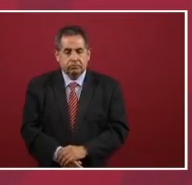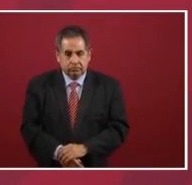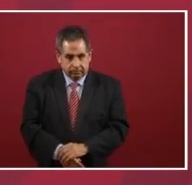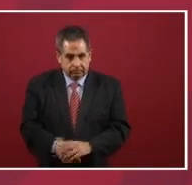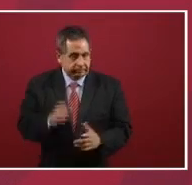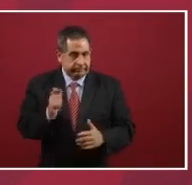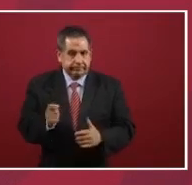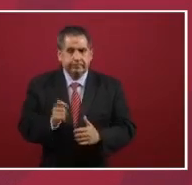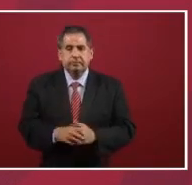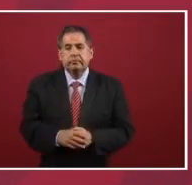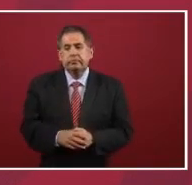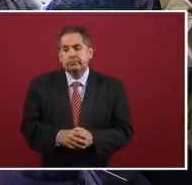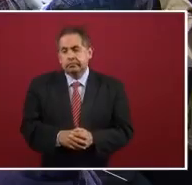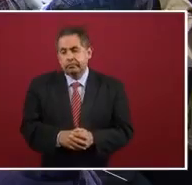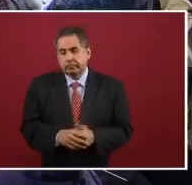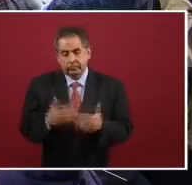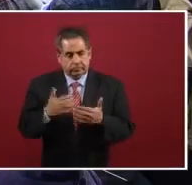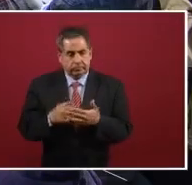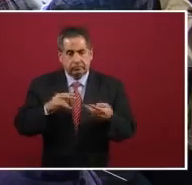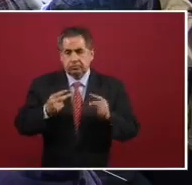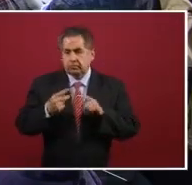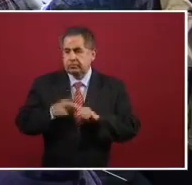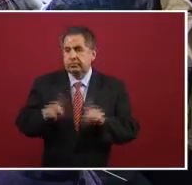Entonces, ahora es distinto.